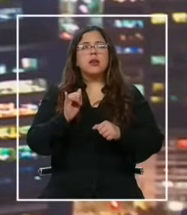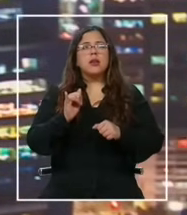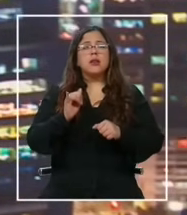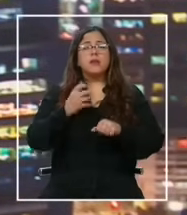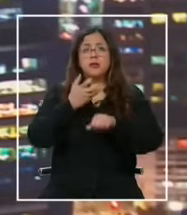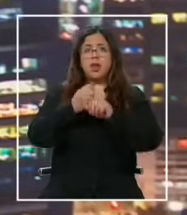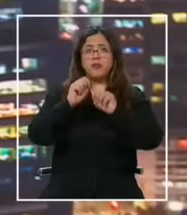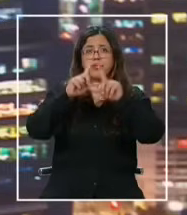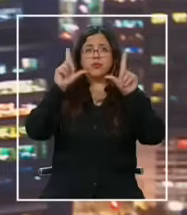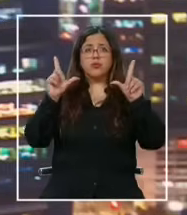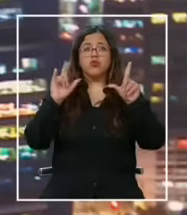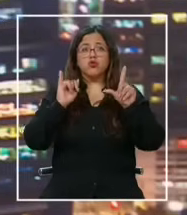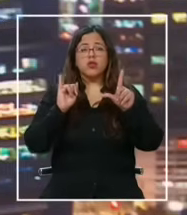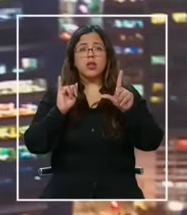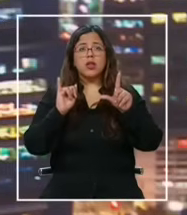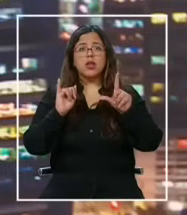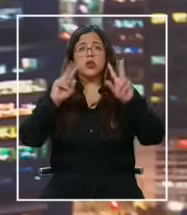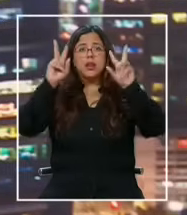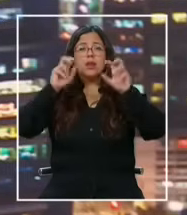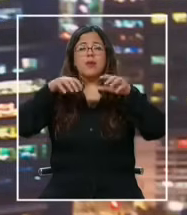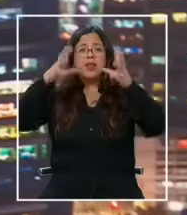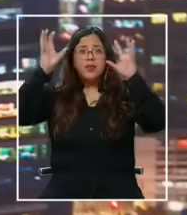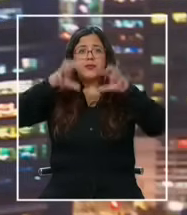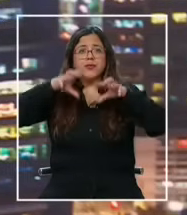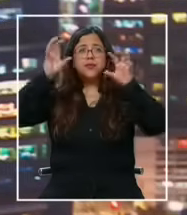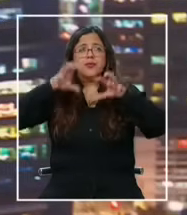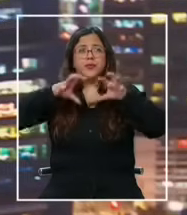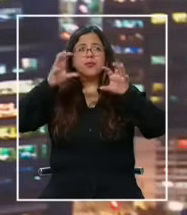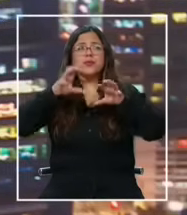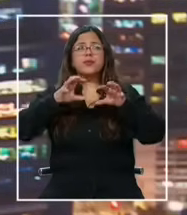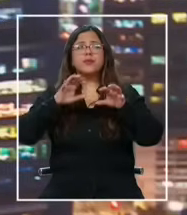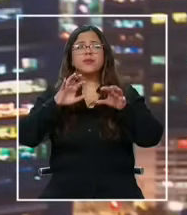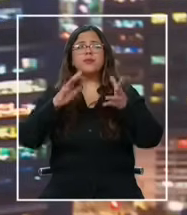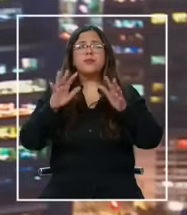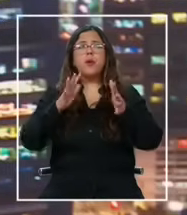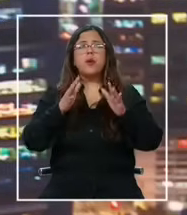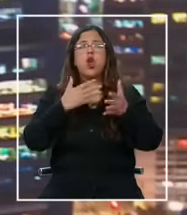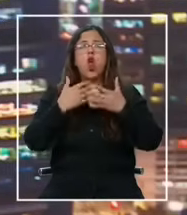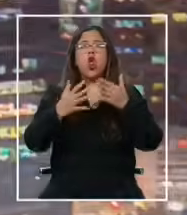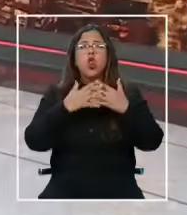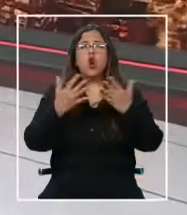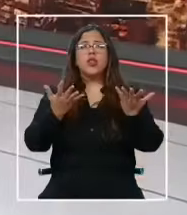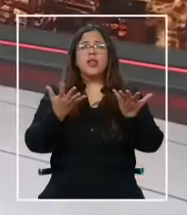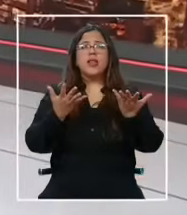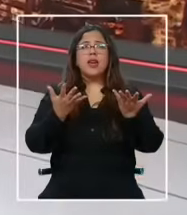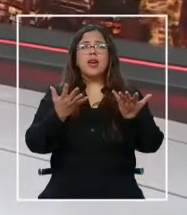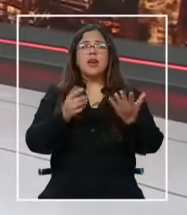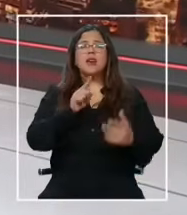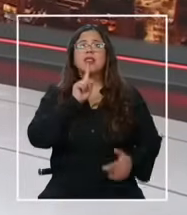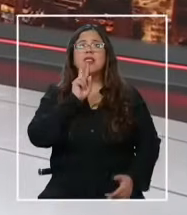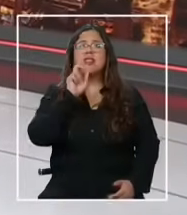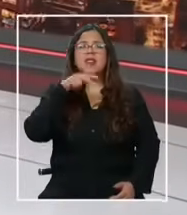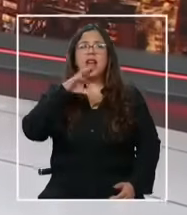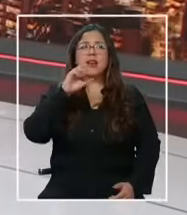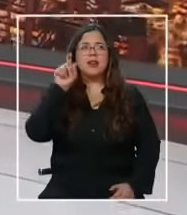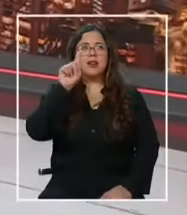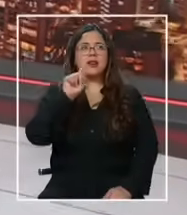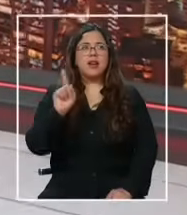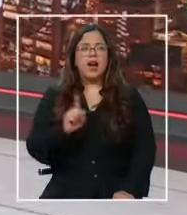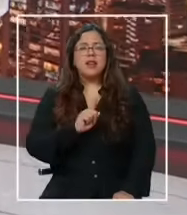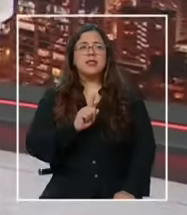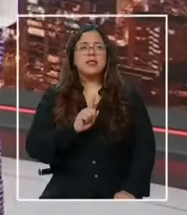tenemos la imag No es cierto con la cantidad de agua que está yo de diría que el sector de las termas de chillán las tras tran ahín